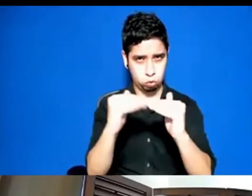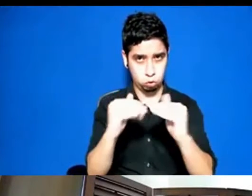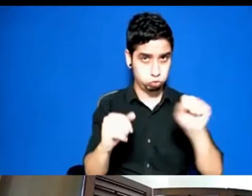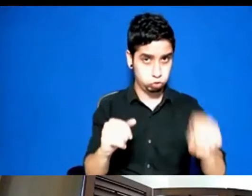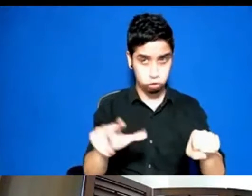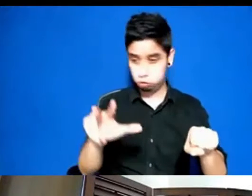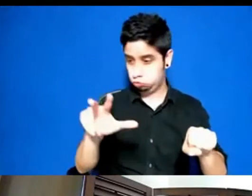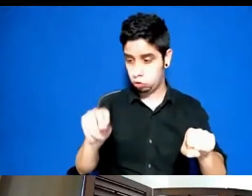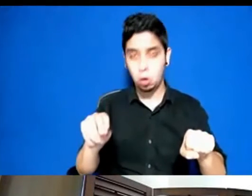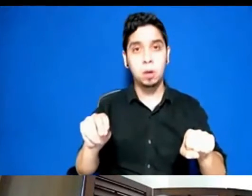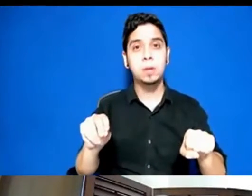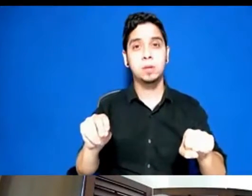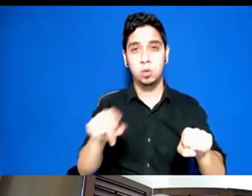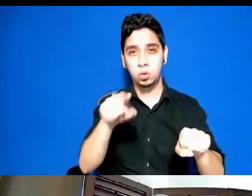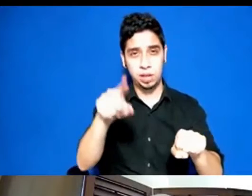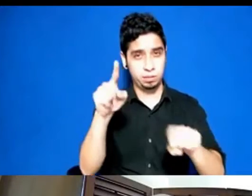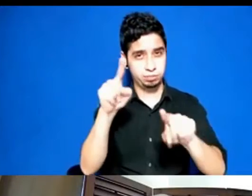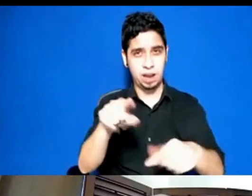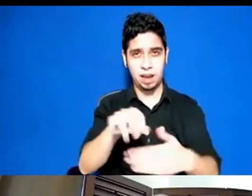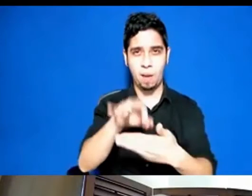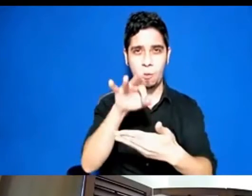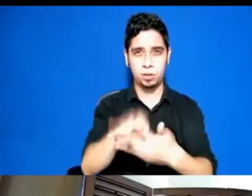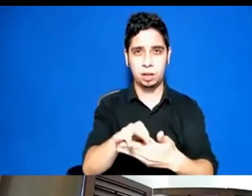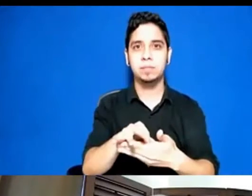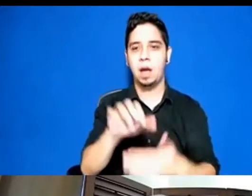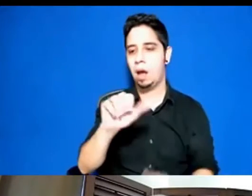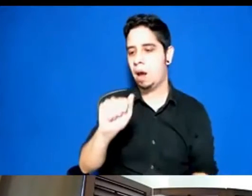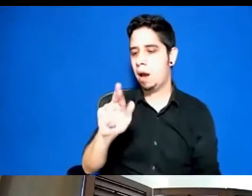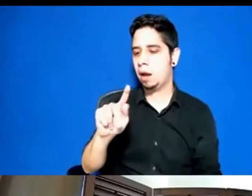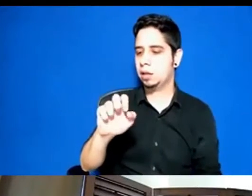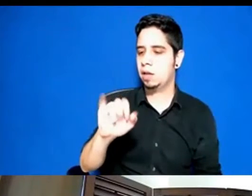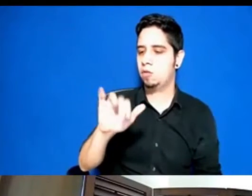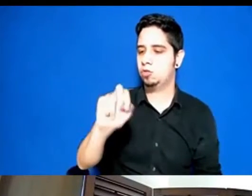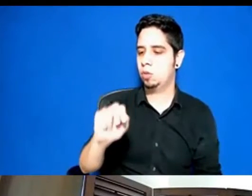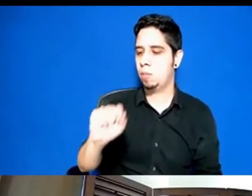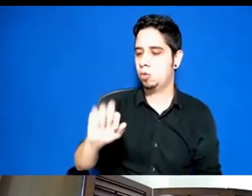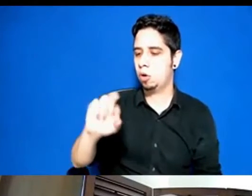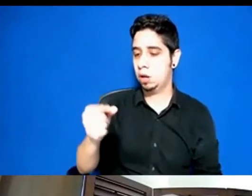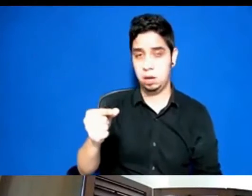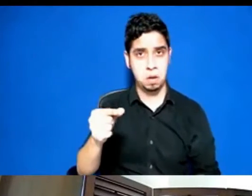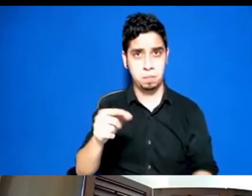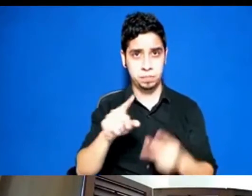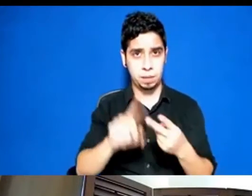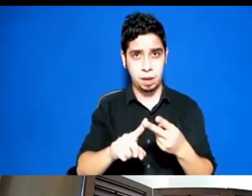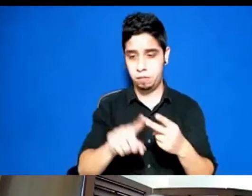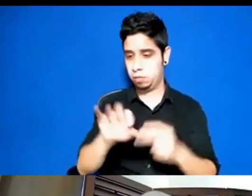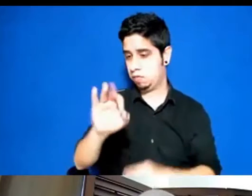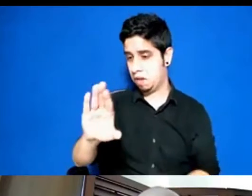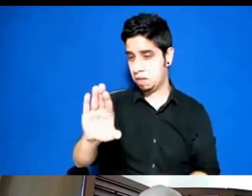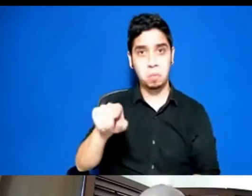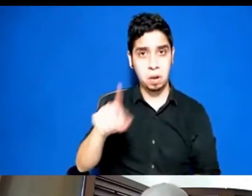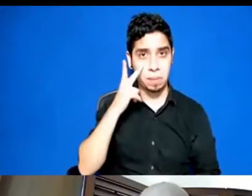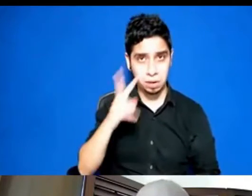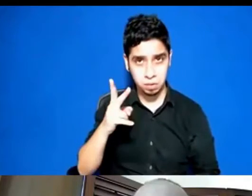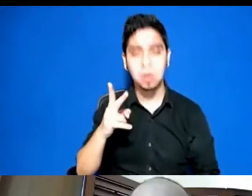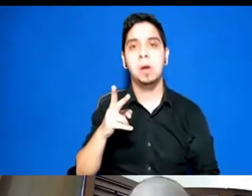¿No? Vaya a votar. Vaya a artefusión.org o vaya a Facebook, en todos lados usted le da y cae. Y